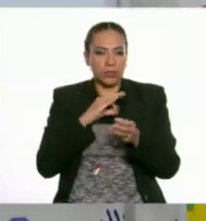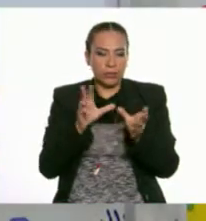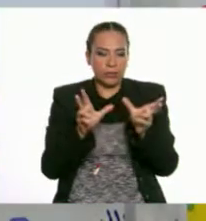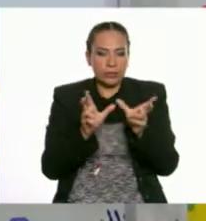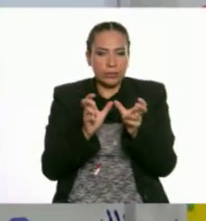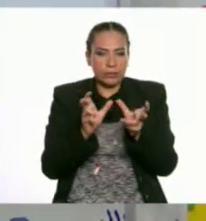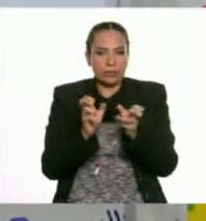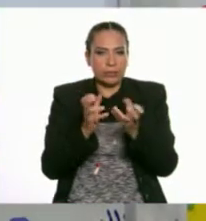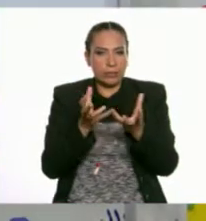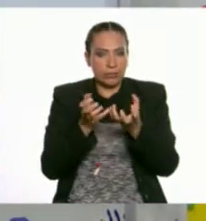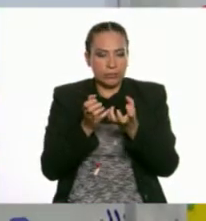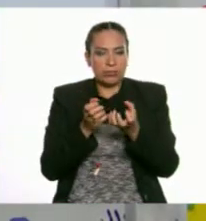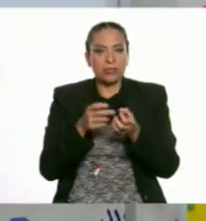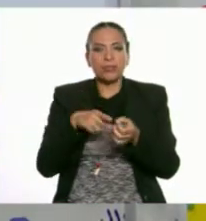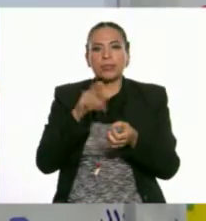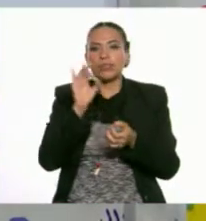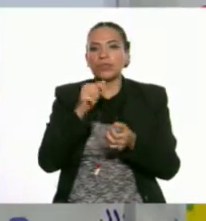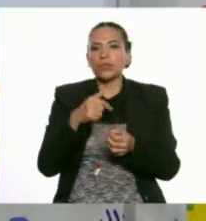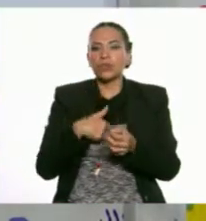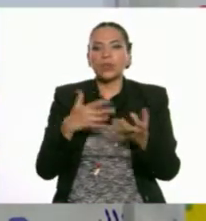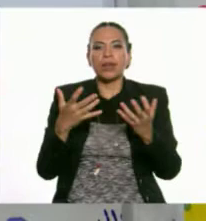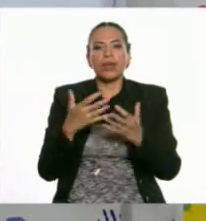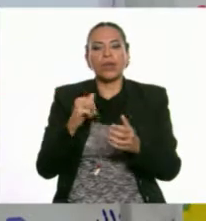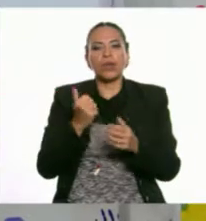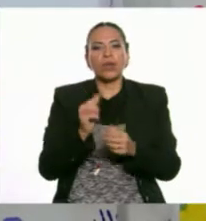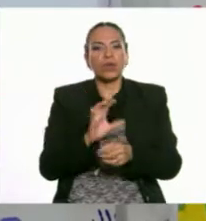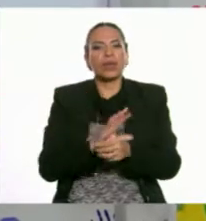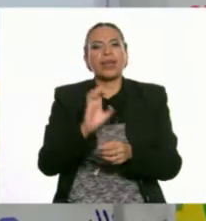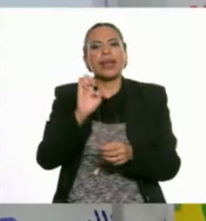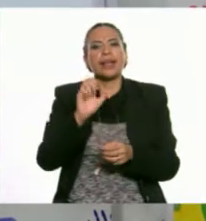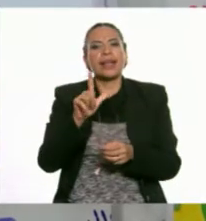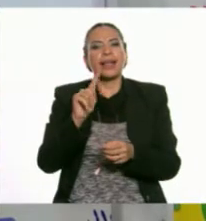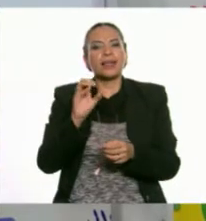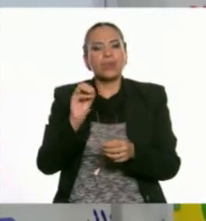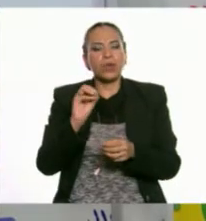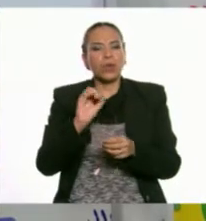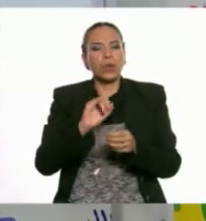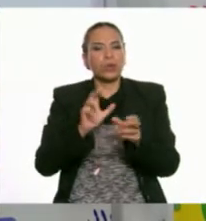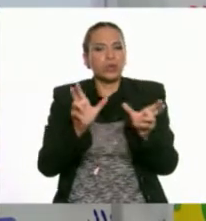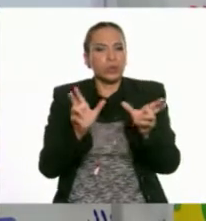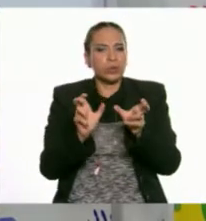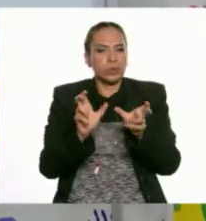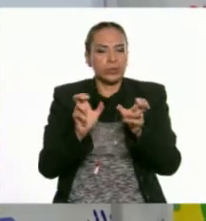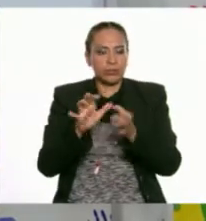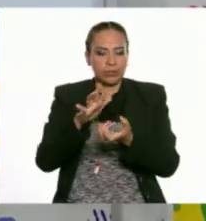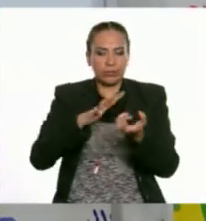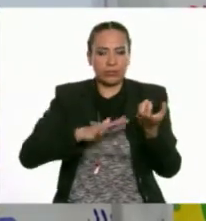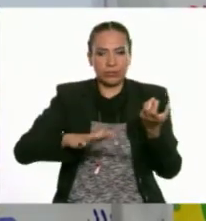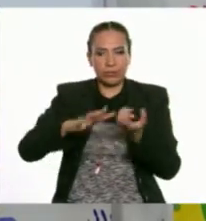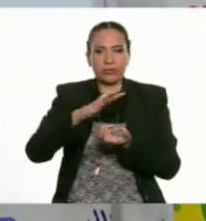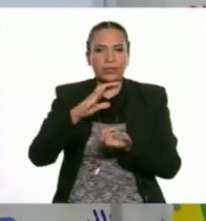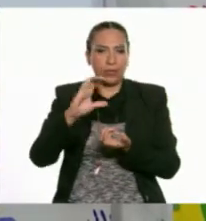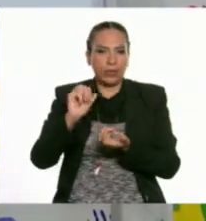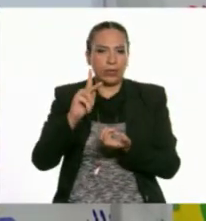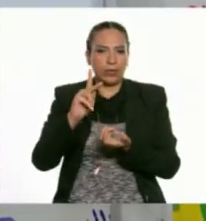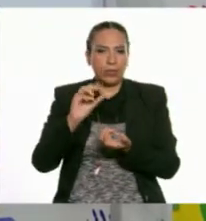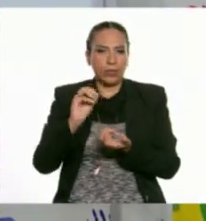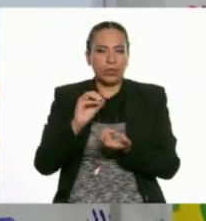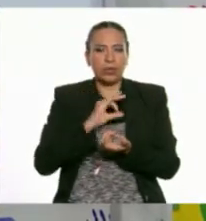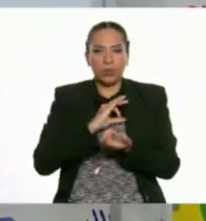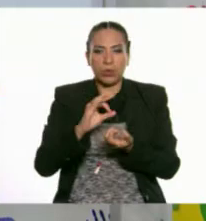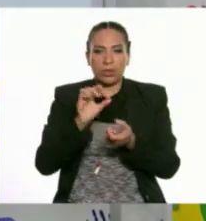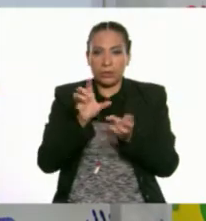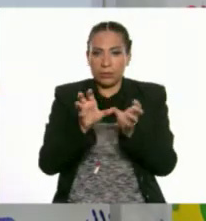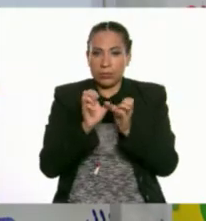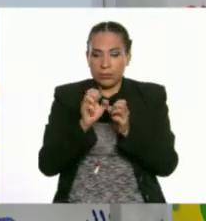imanes. Pero entonces, si yo genero un electroimán, estoy generando un campo magnético. ¿Podrá atrapar un